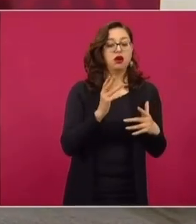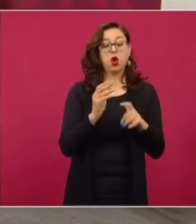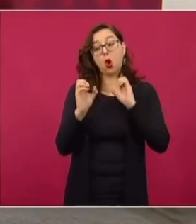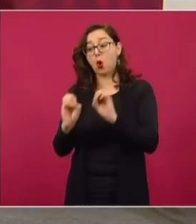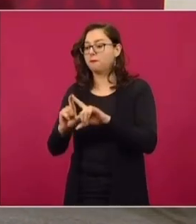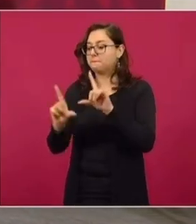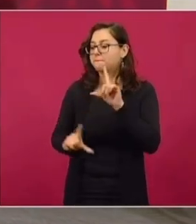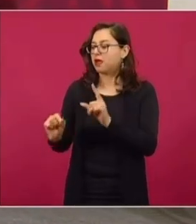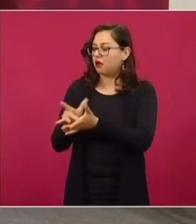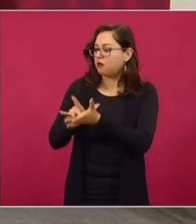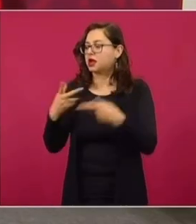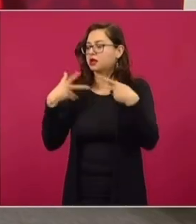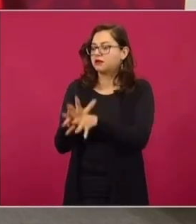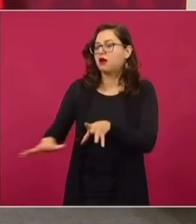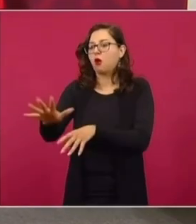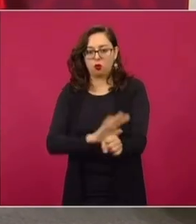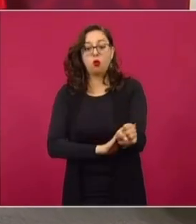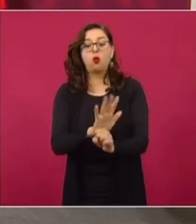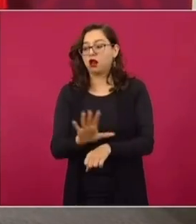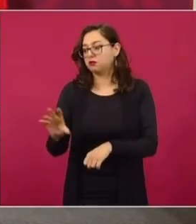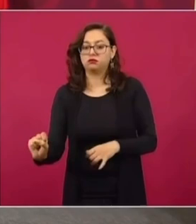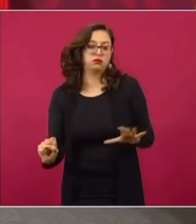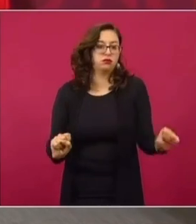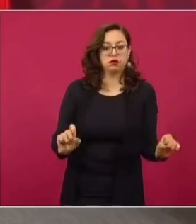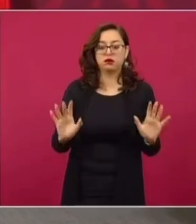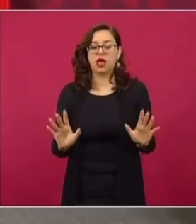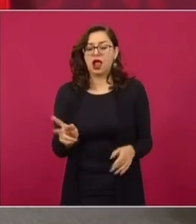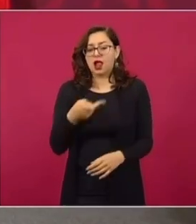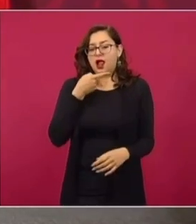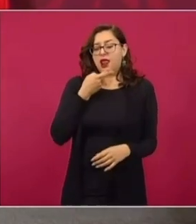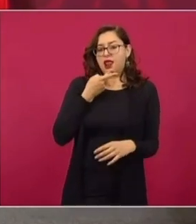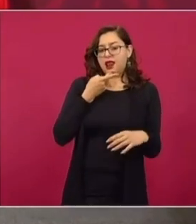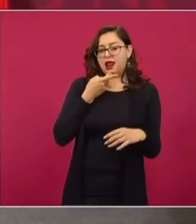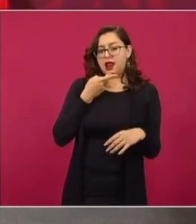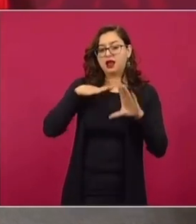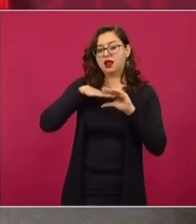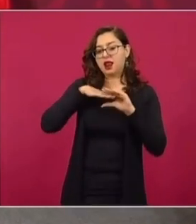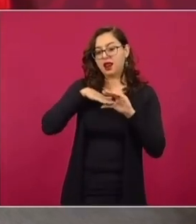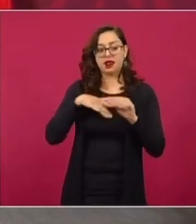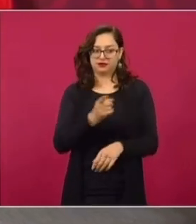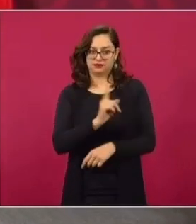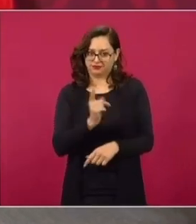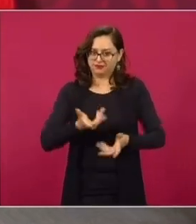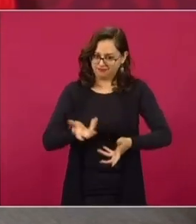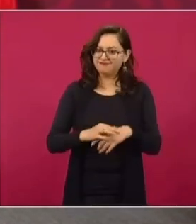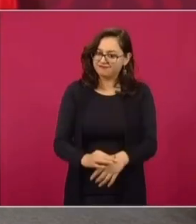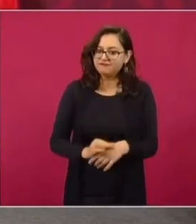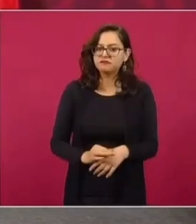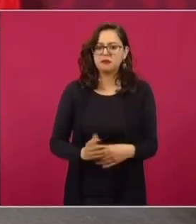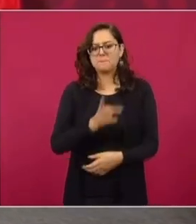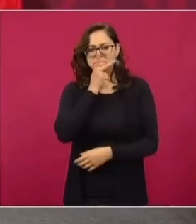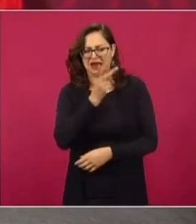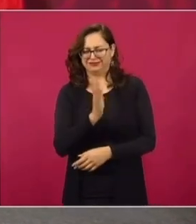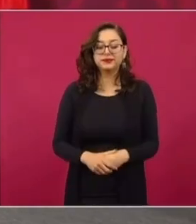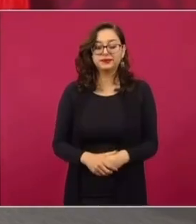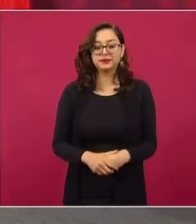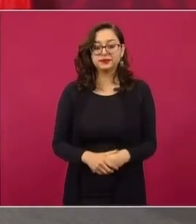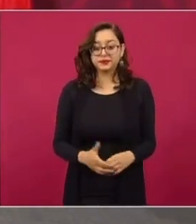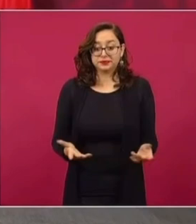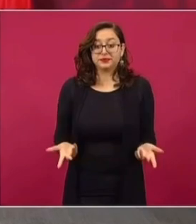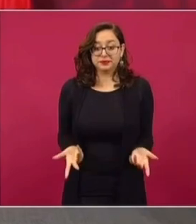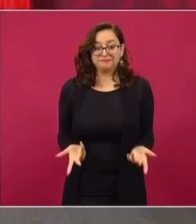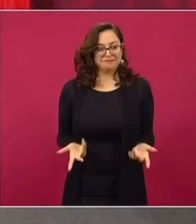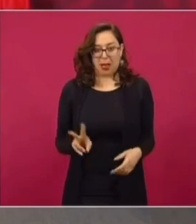beneficio del pueblo? Pero nada de discurso y demagogia. Hechos, no palabras. Por